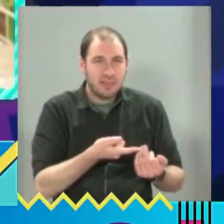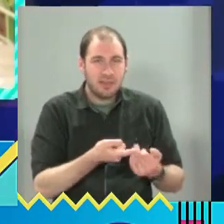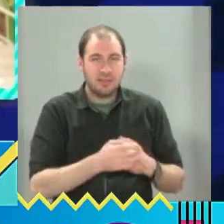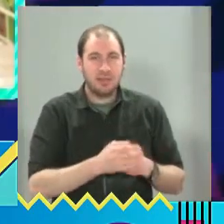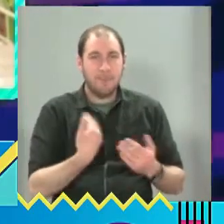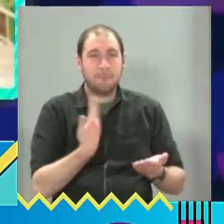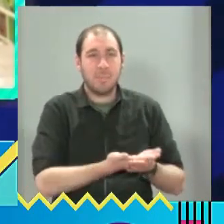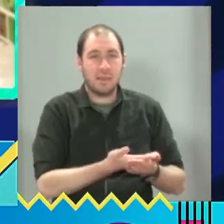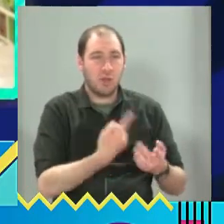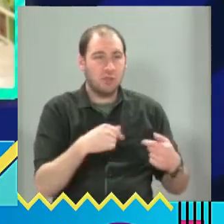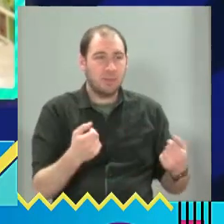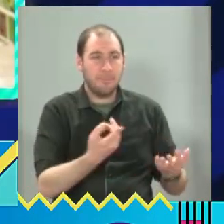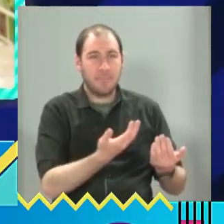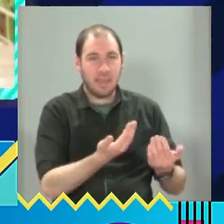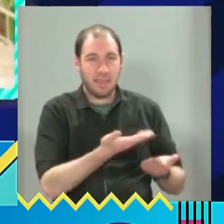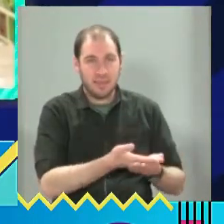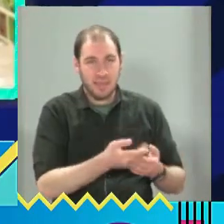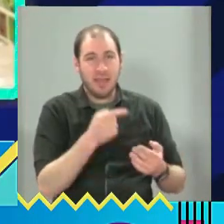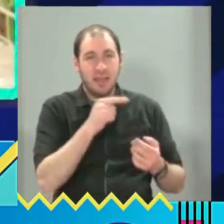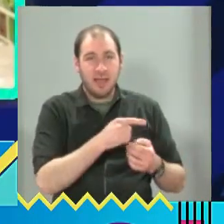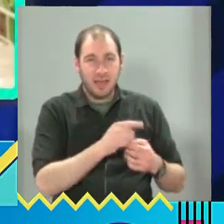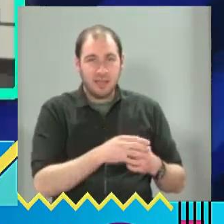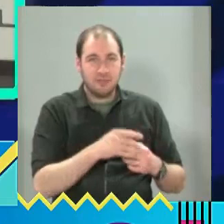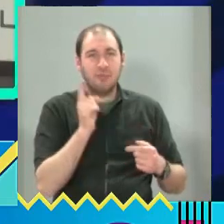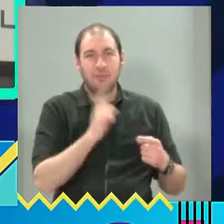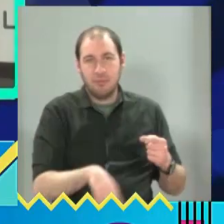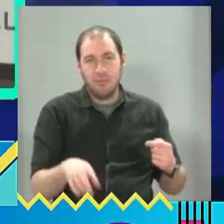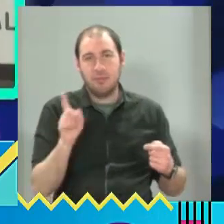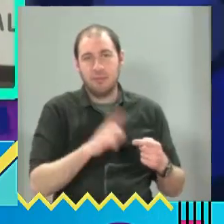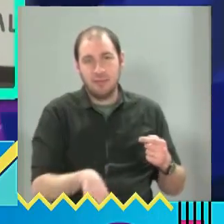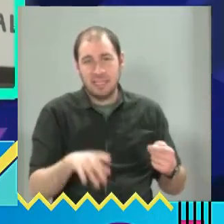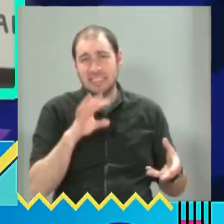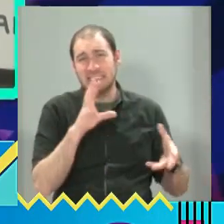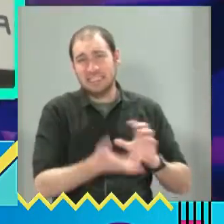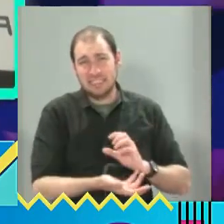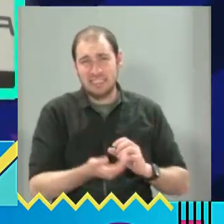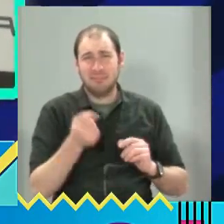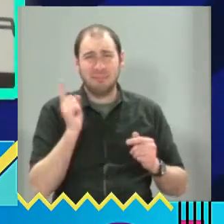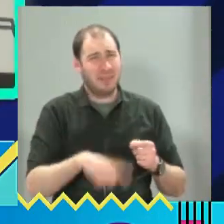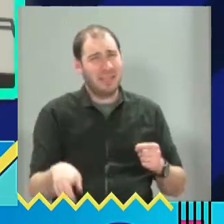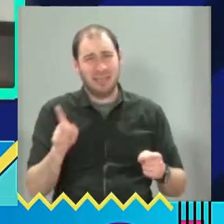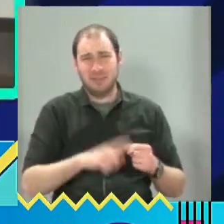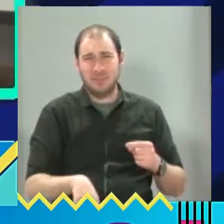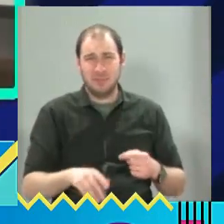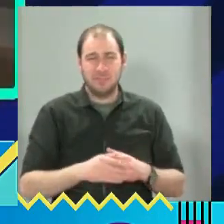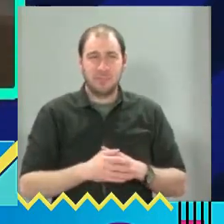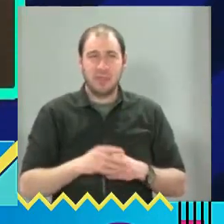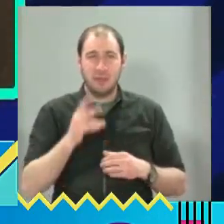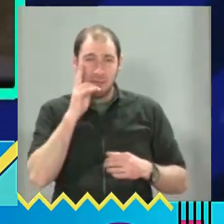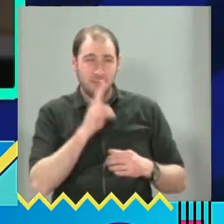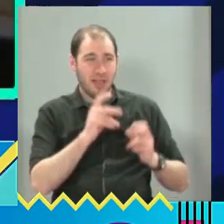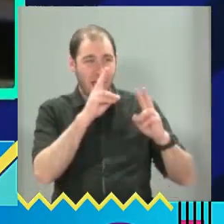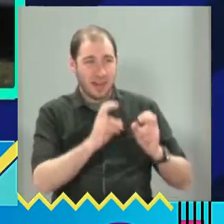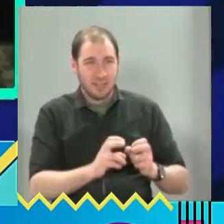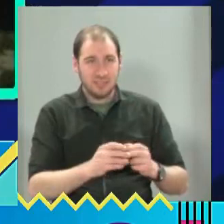hace pedir ese producto. ¿Me entendés? Y eso es lo que nos hace caer una y otra vez en estas crisis que tenemos tan repetitivas. Si vos las ves y las